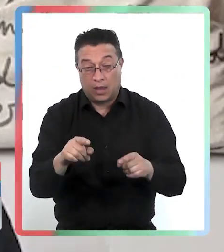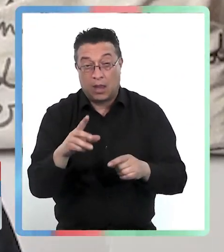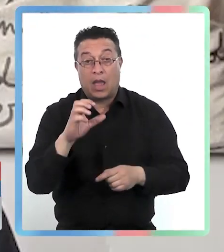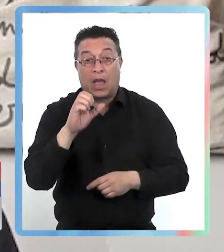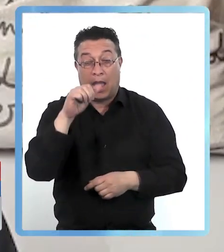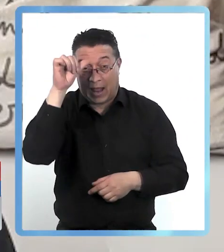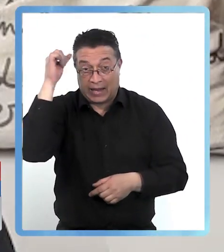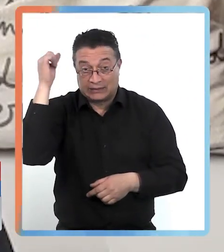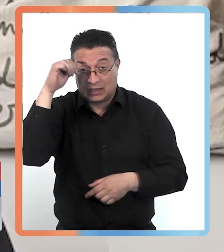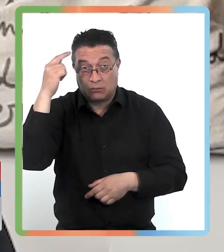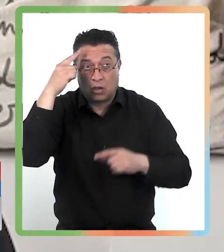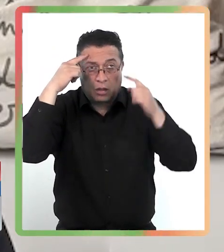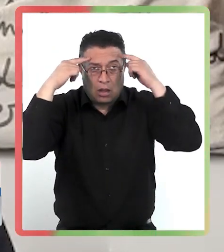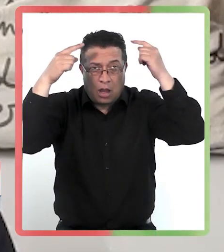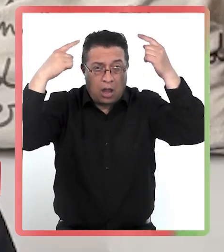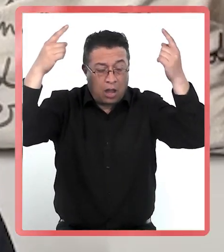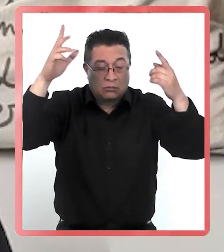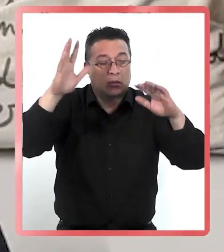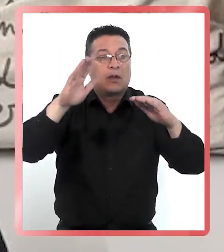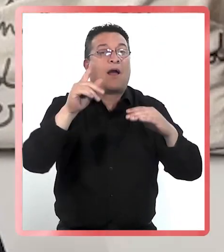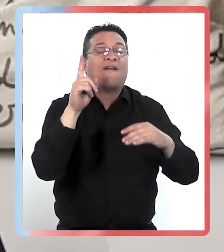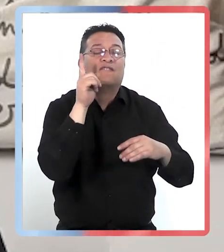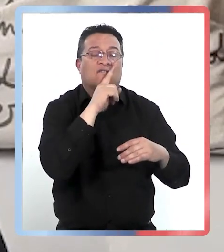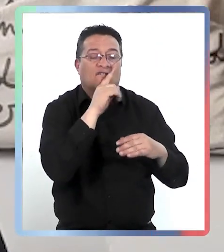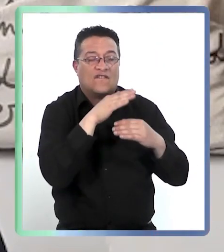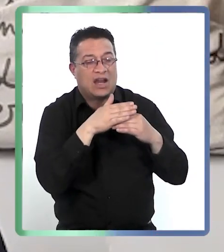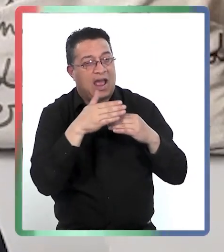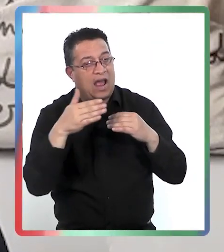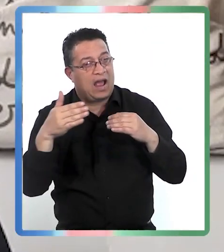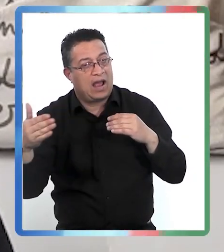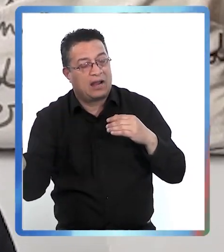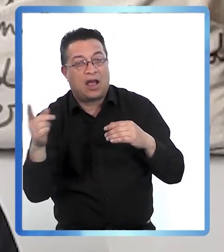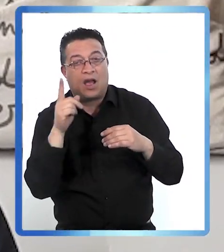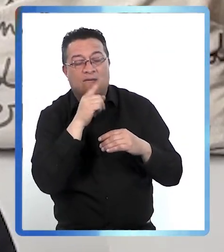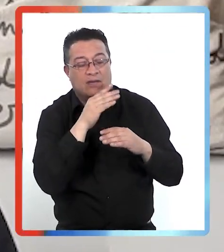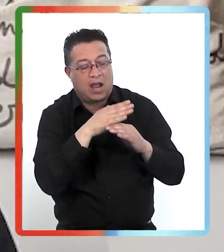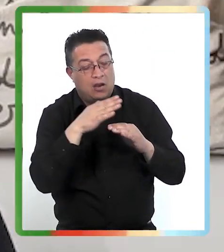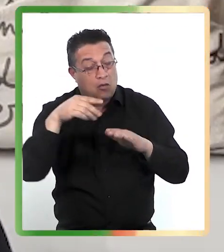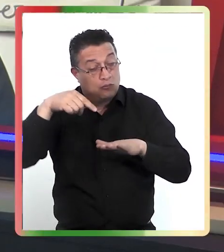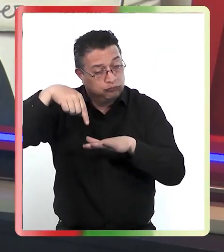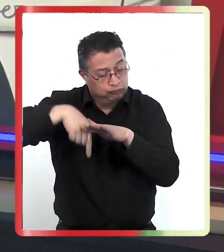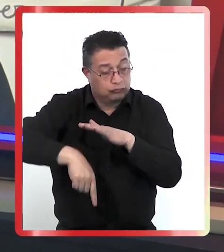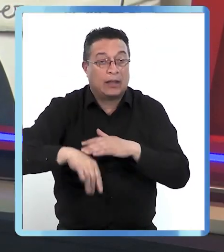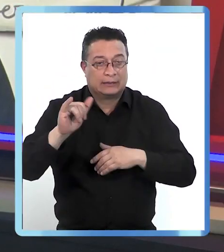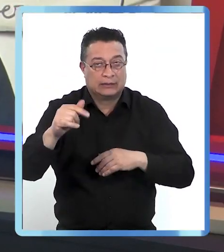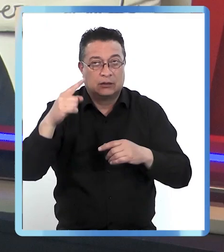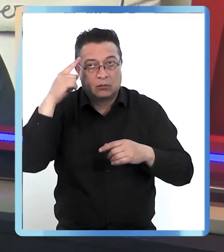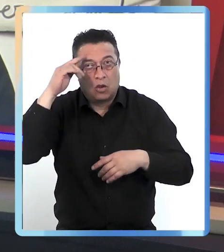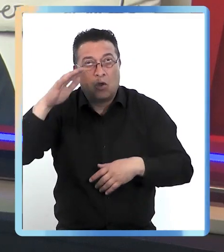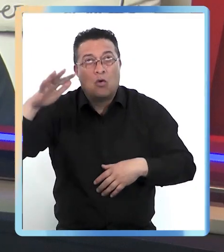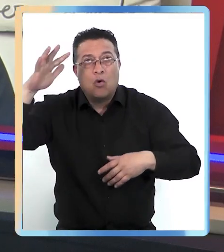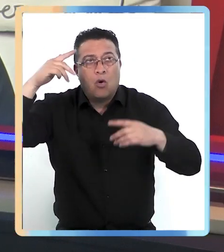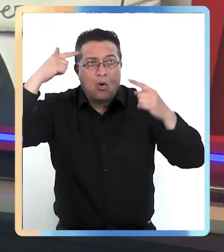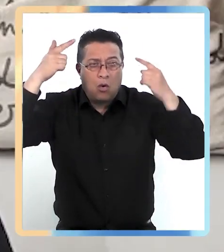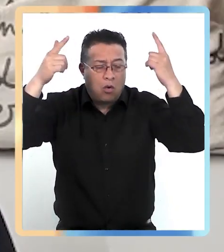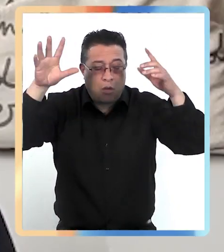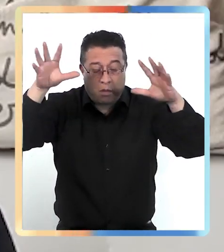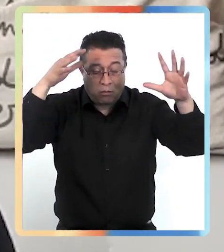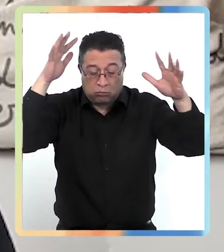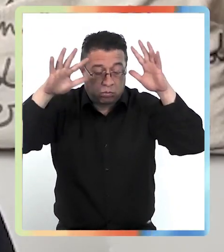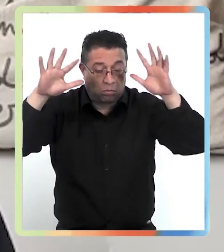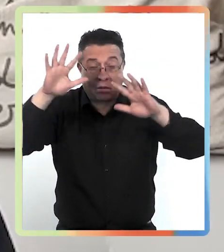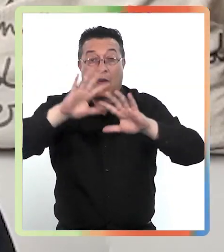el Alzheimer, las psicosis son más bien tardías, ¿ya? Son más bien de una etapa más avanzada de la enfermedad. Si el